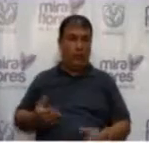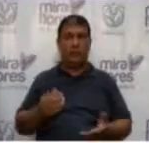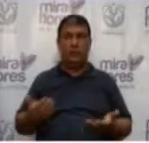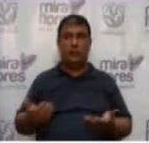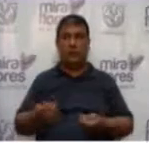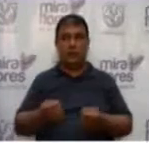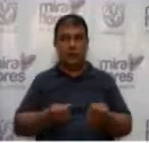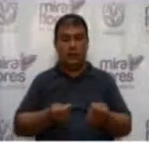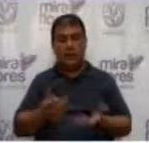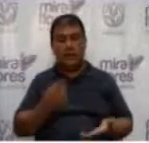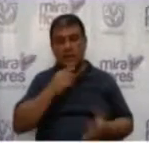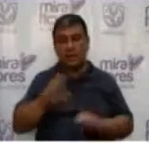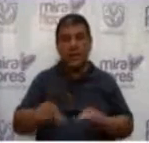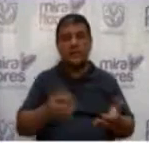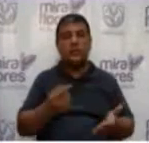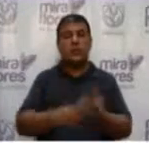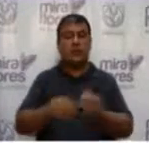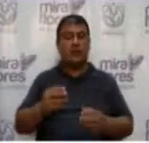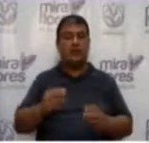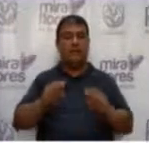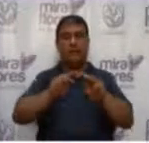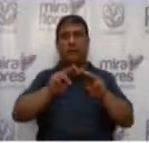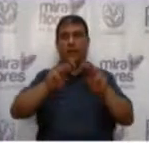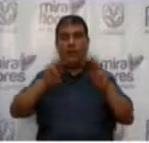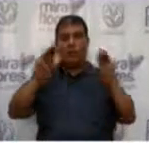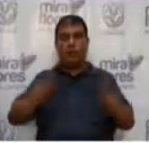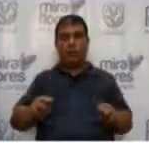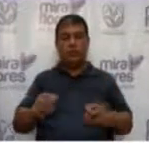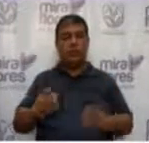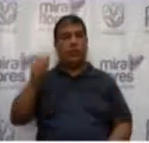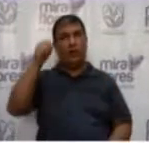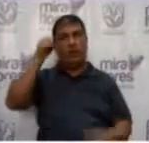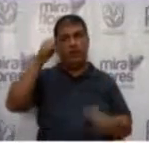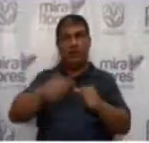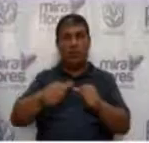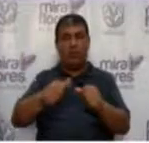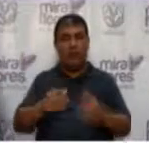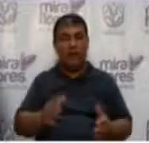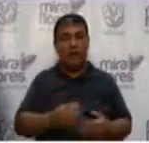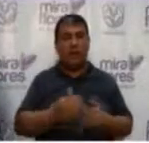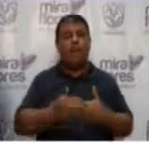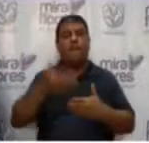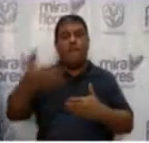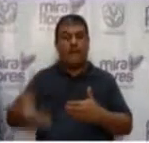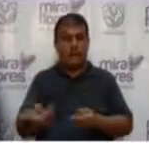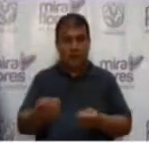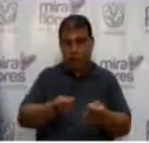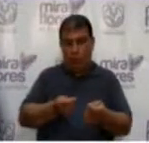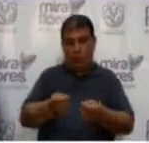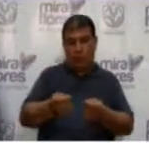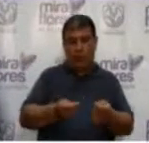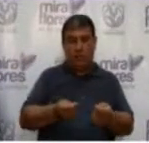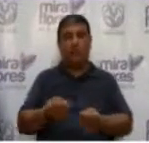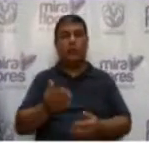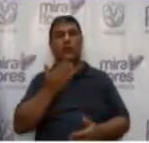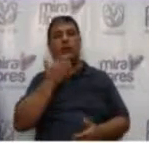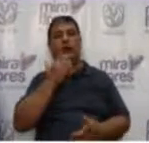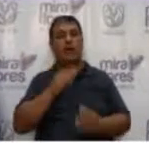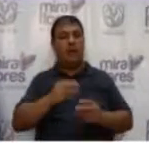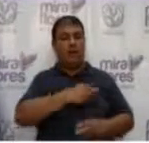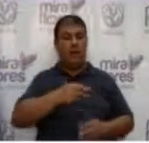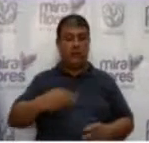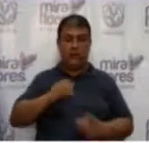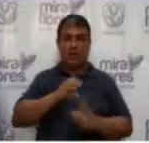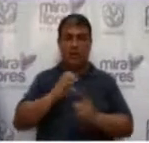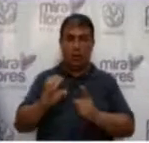que se ha hecho es que el Museo de la Memoria pasa a ser conducido por el Ministerio de